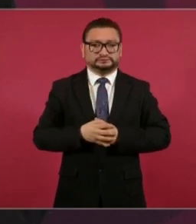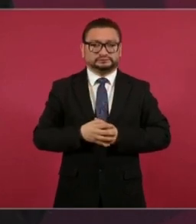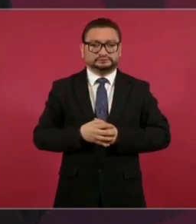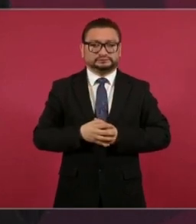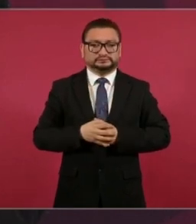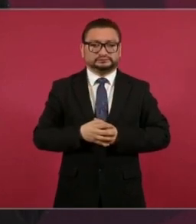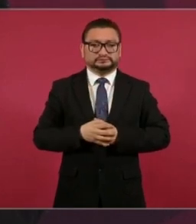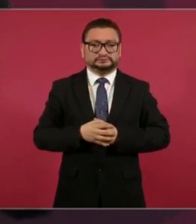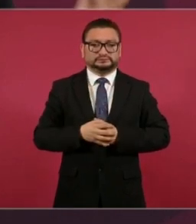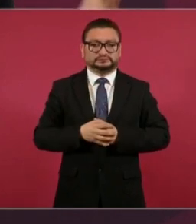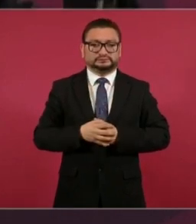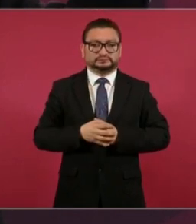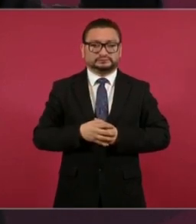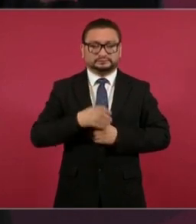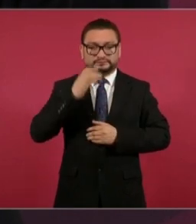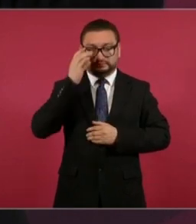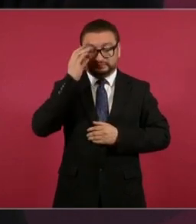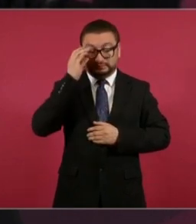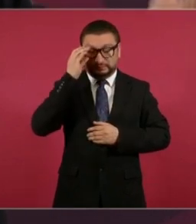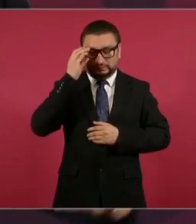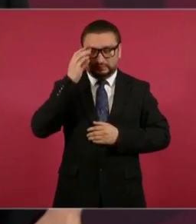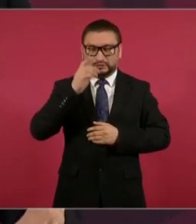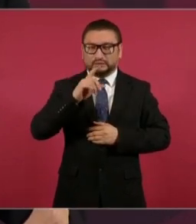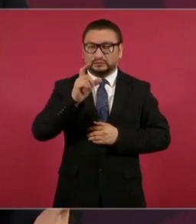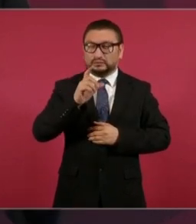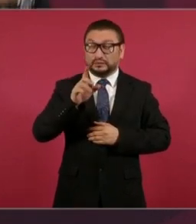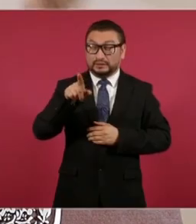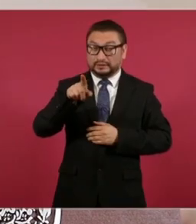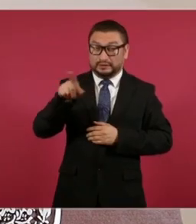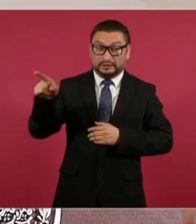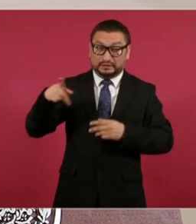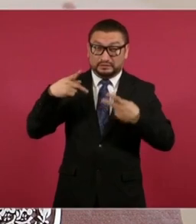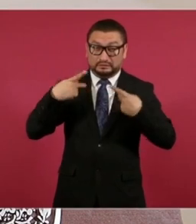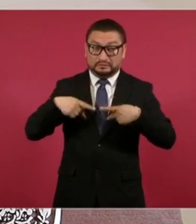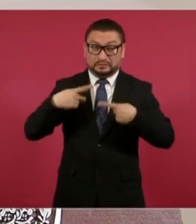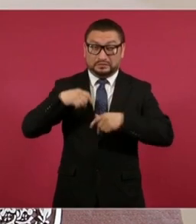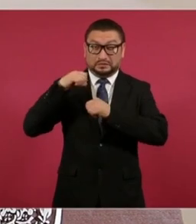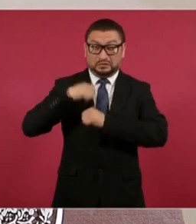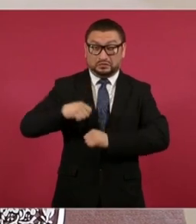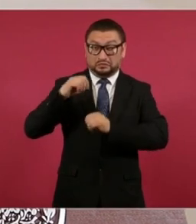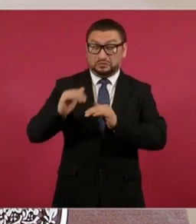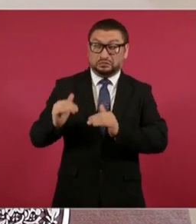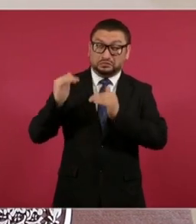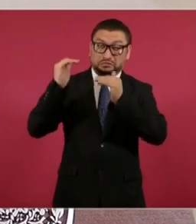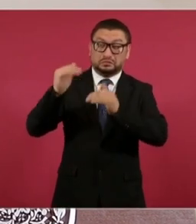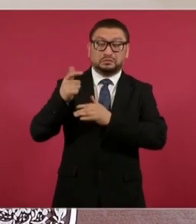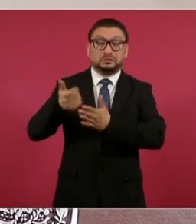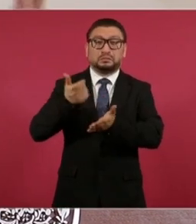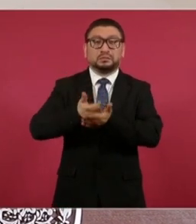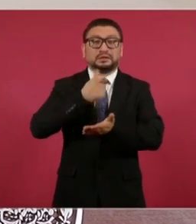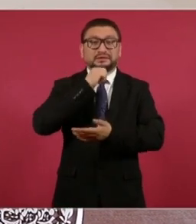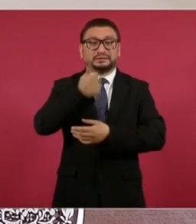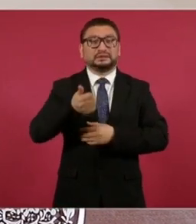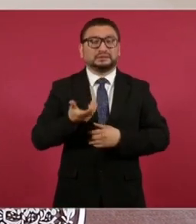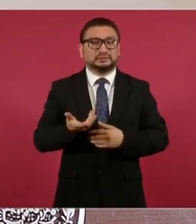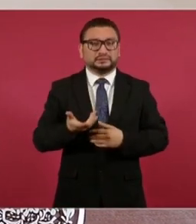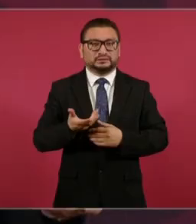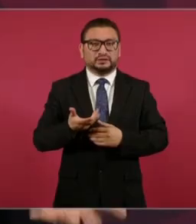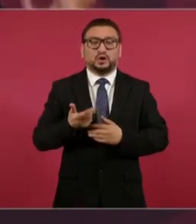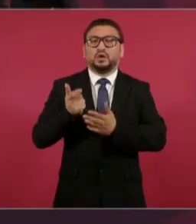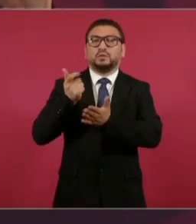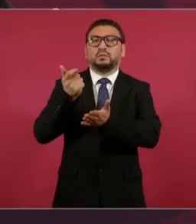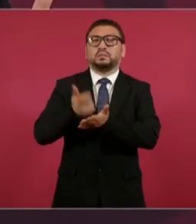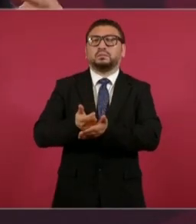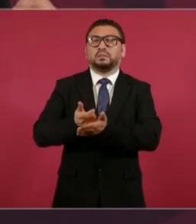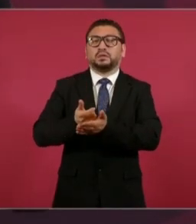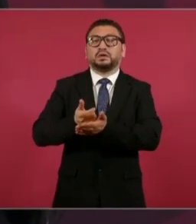problema cuando los potentados no pagaban y si pagaban